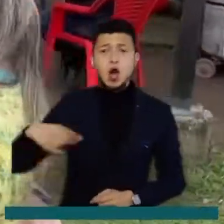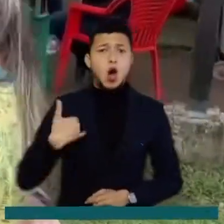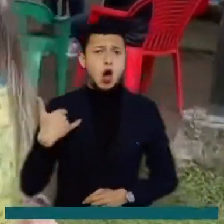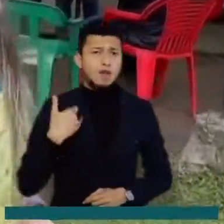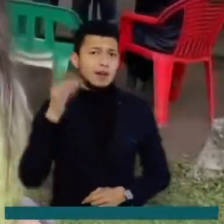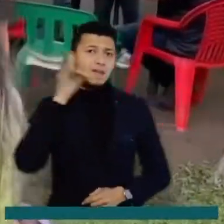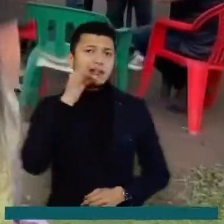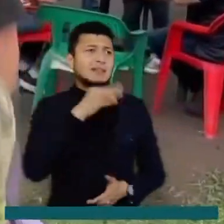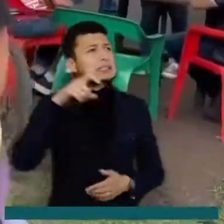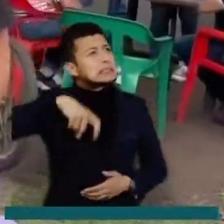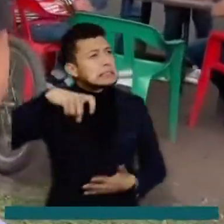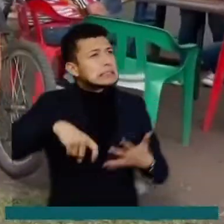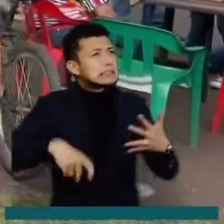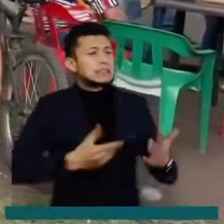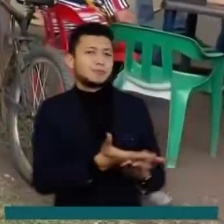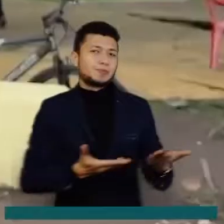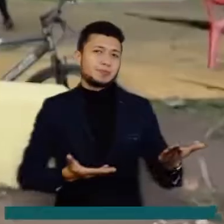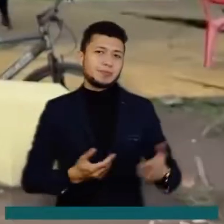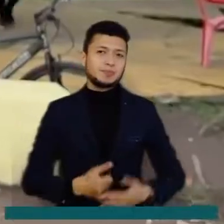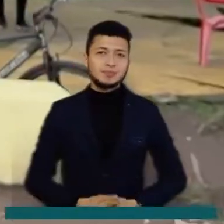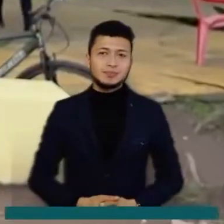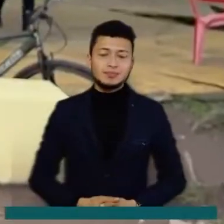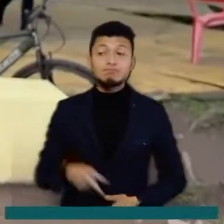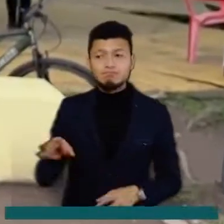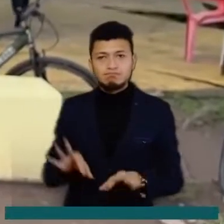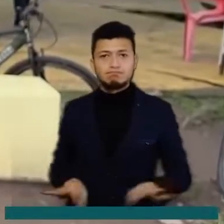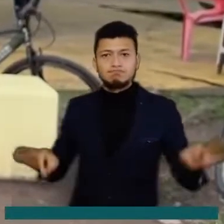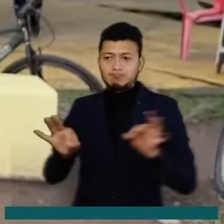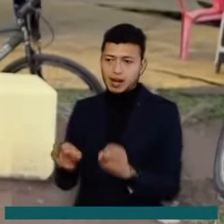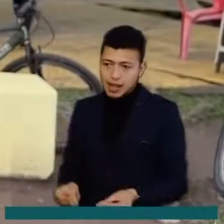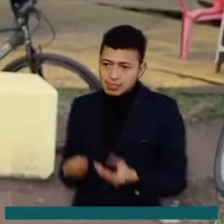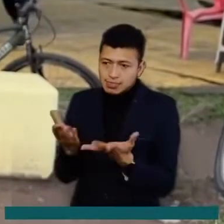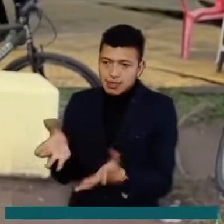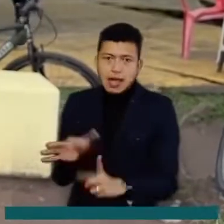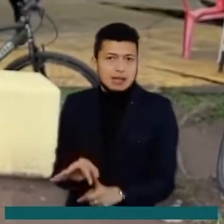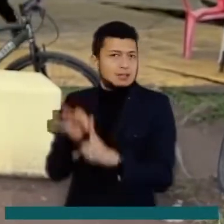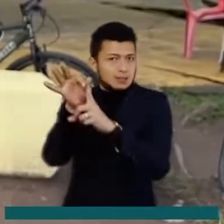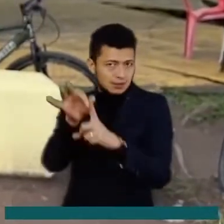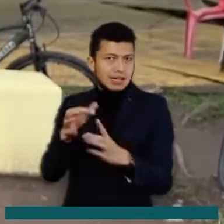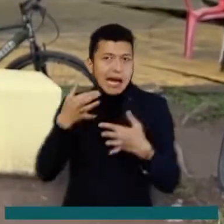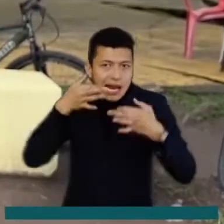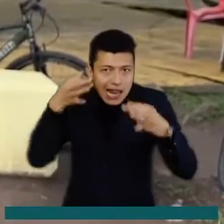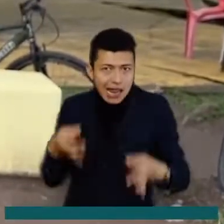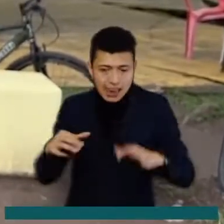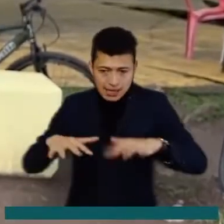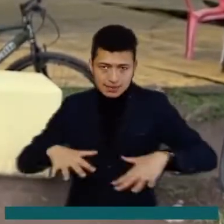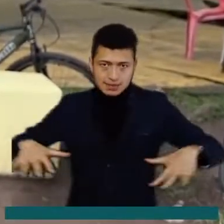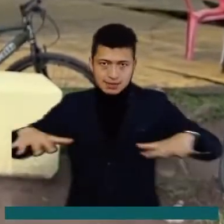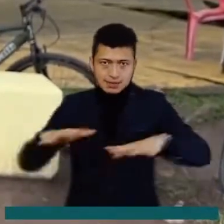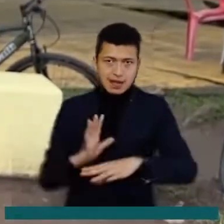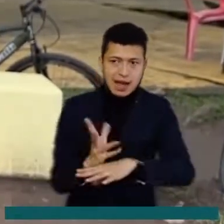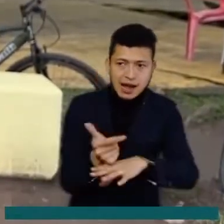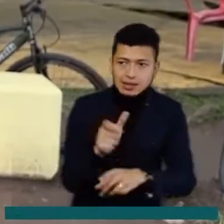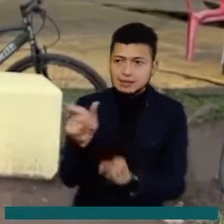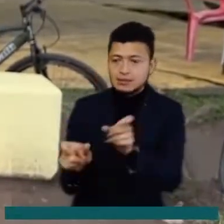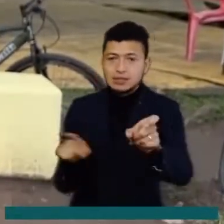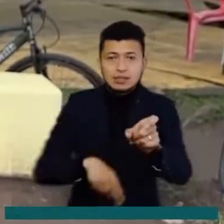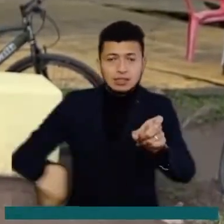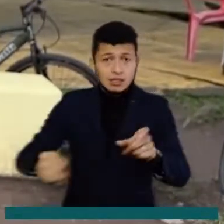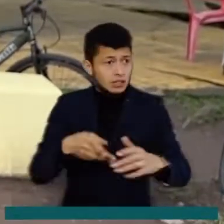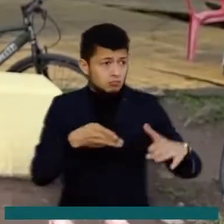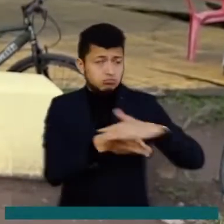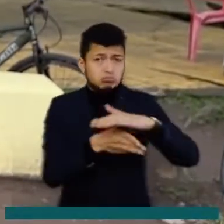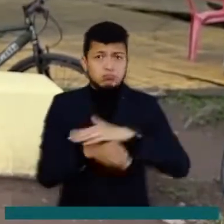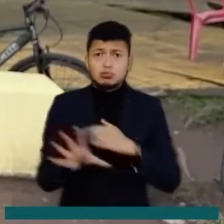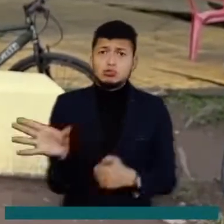años requieren los jóvenes en Villavicencio. Que es importante que se le dé un espacio real a los artistas, con todas las garantías